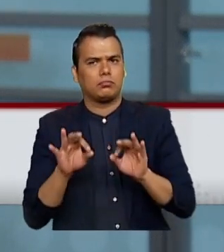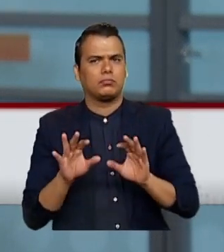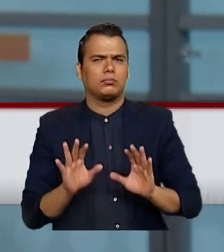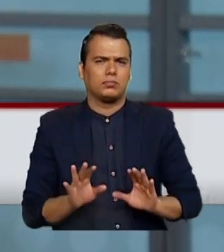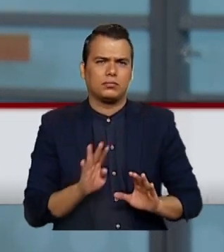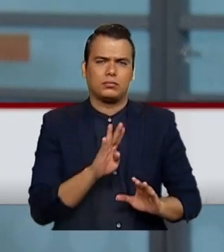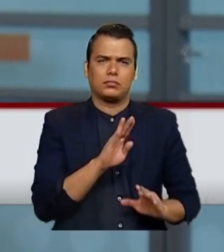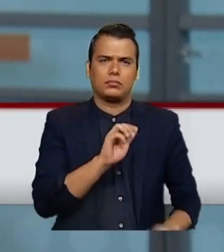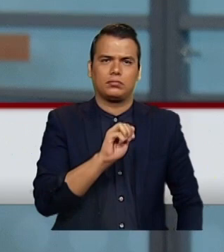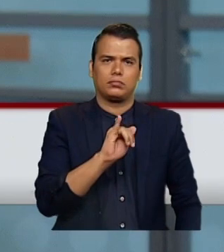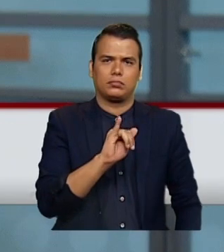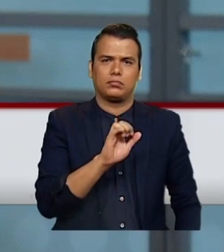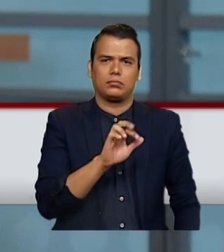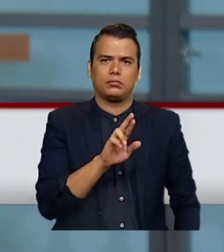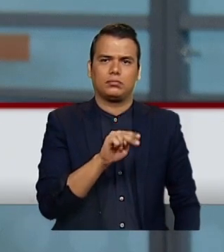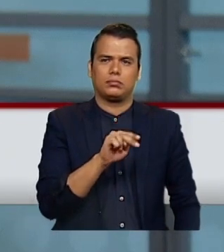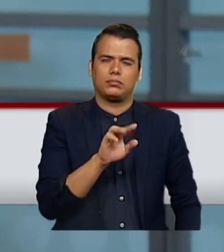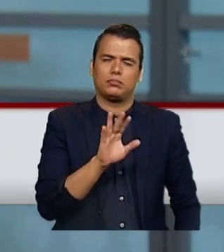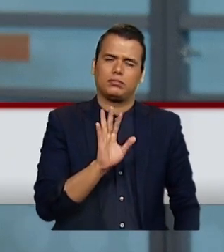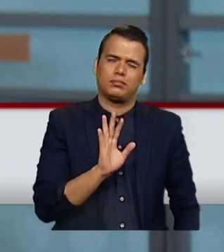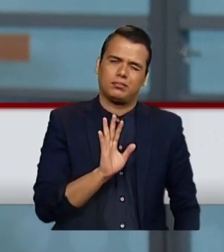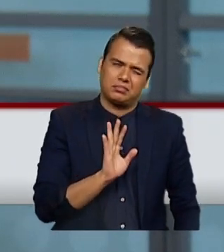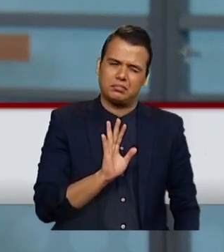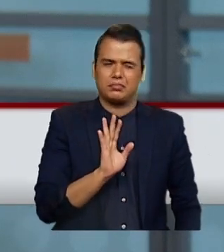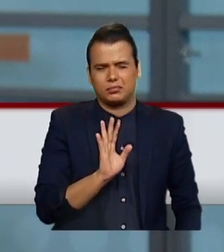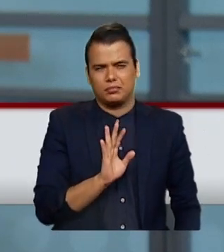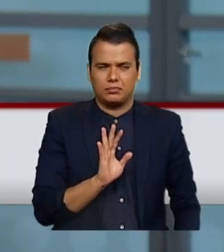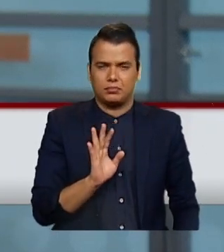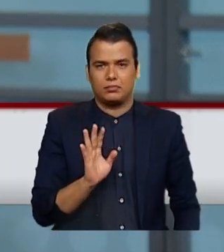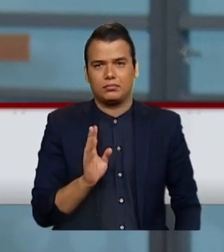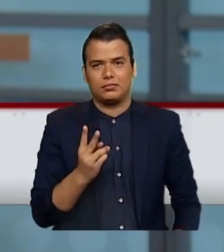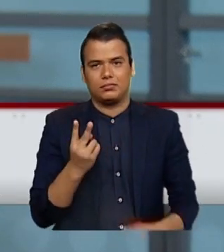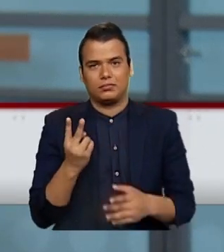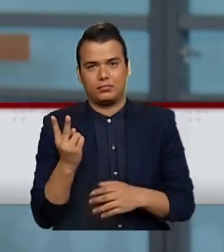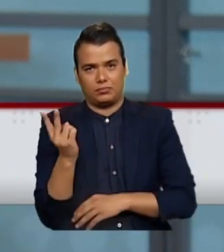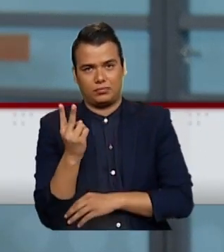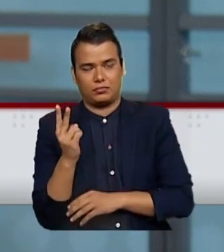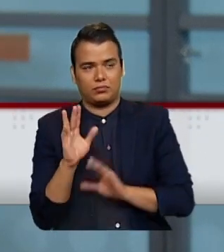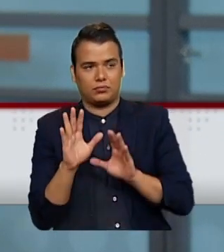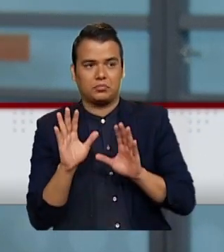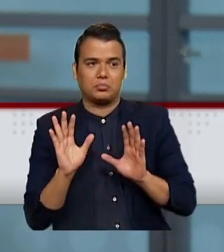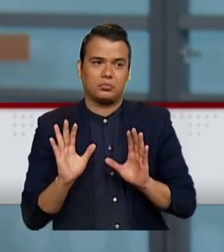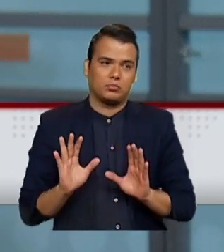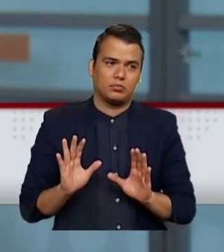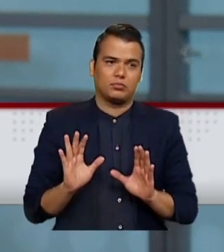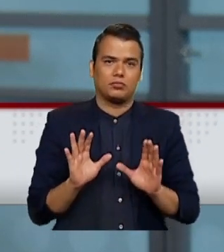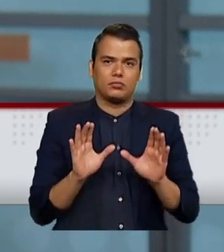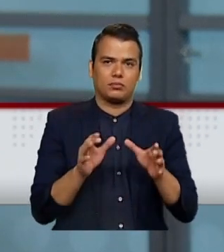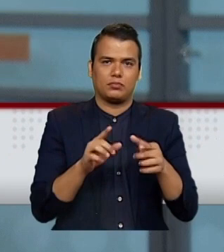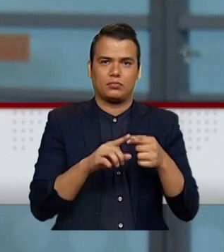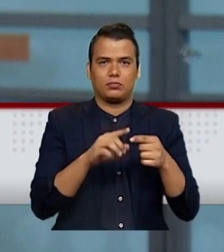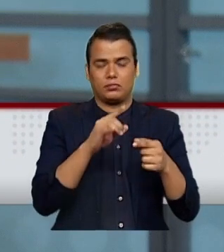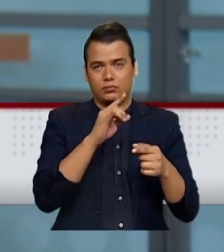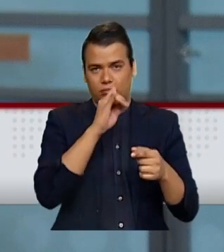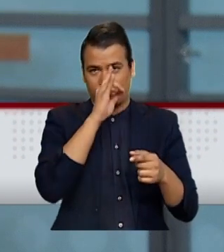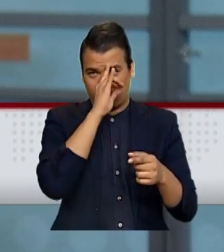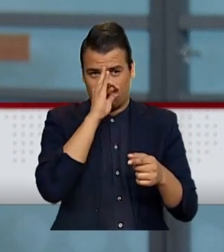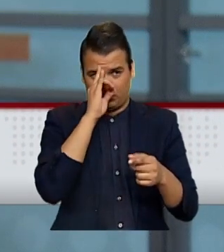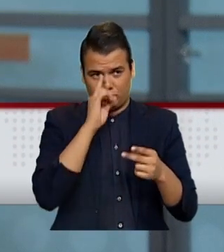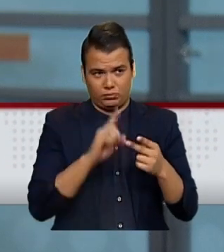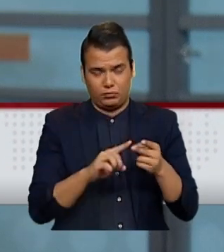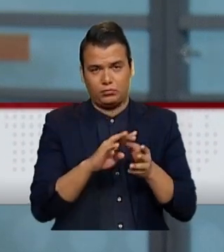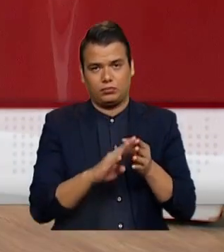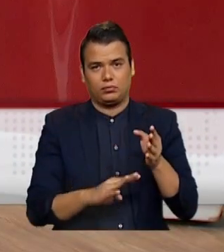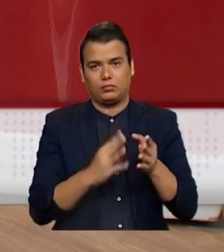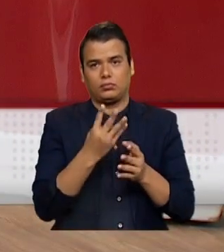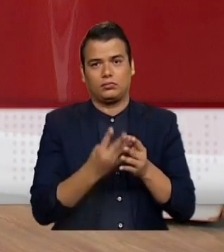mucho. Pero yo lo digo más por el morbo incluso que hay entre los dos equipos españoles, tanto el Madrid como el mismo